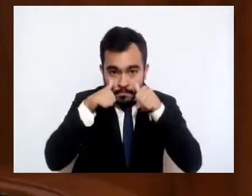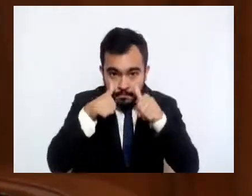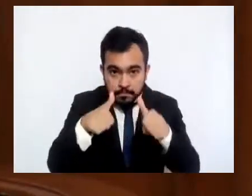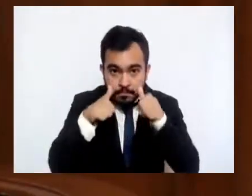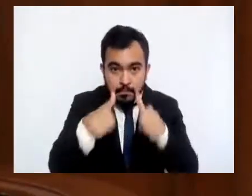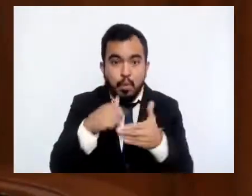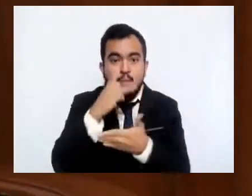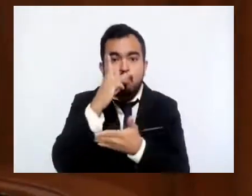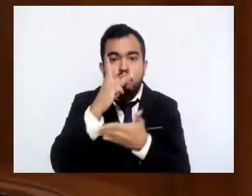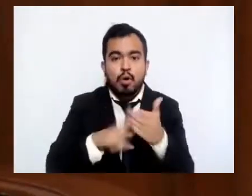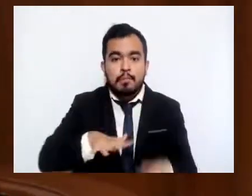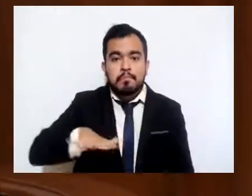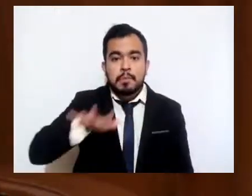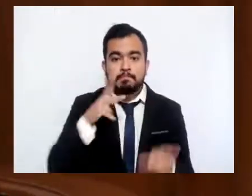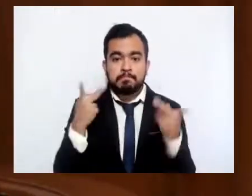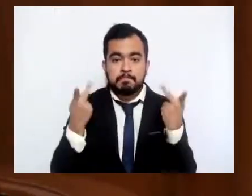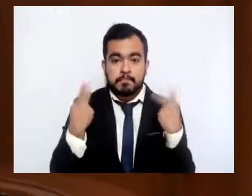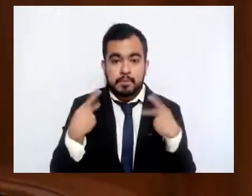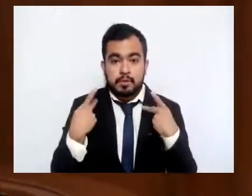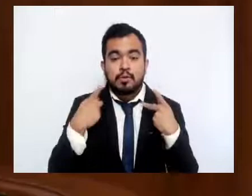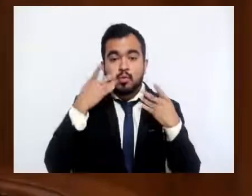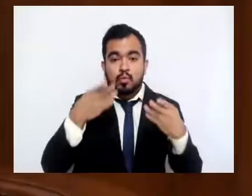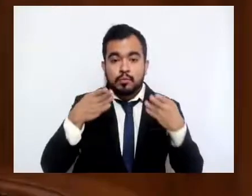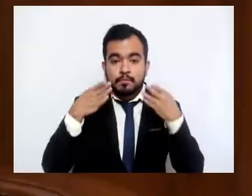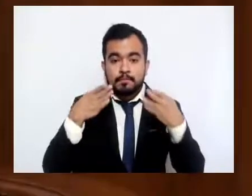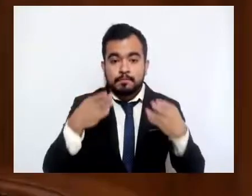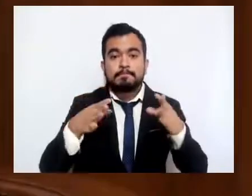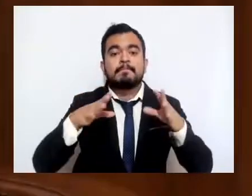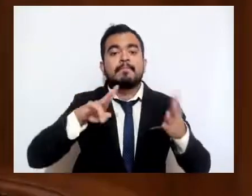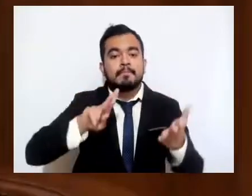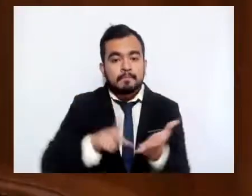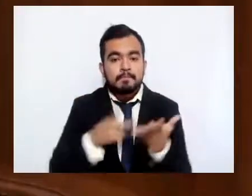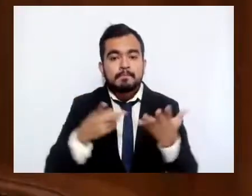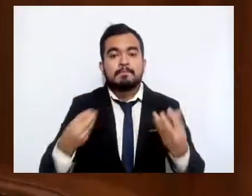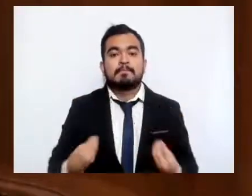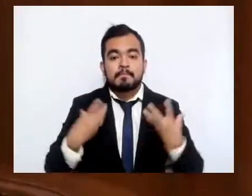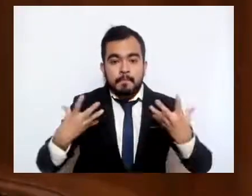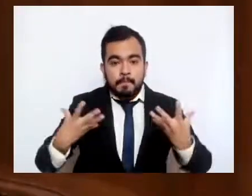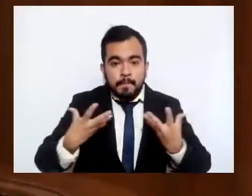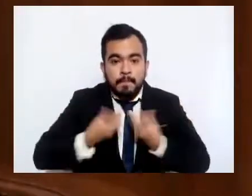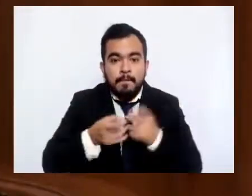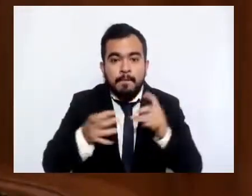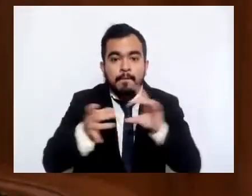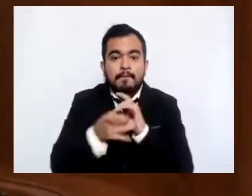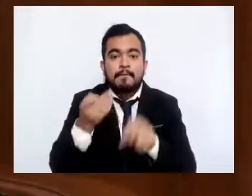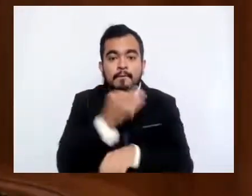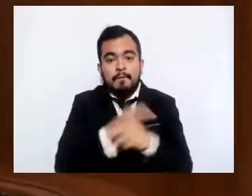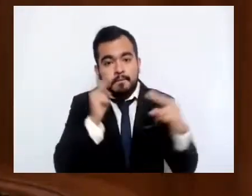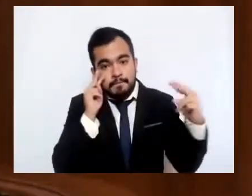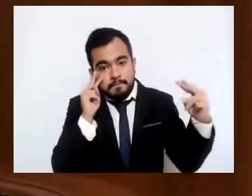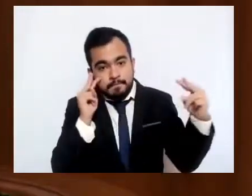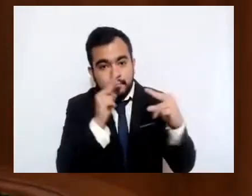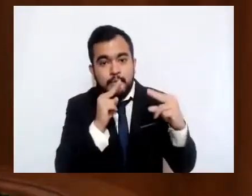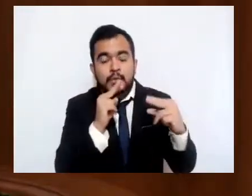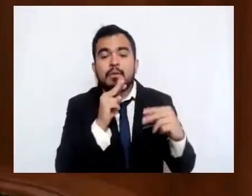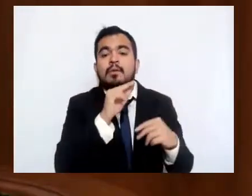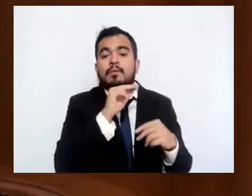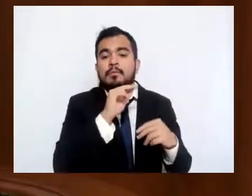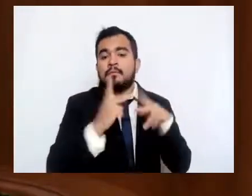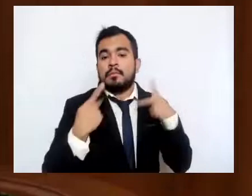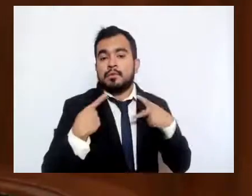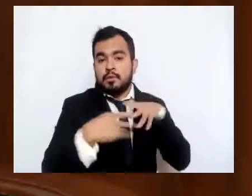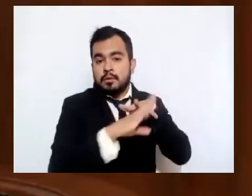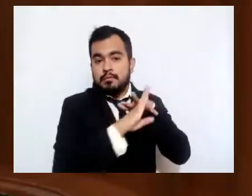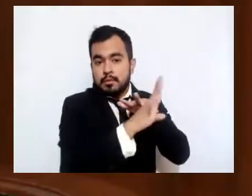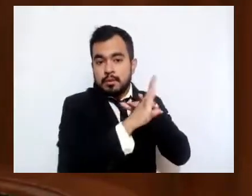a la reunificación familiar de las personas migrantes fuera de su lugar de origen con sus familias radicadas en el